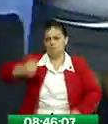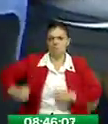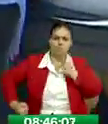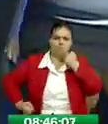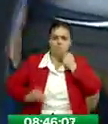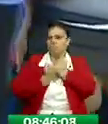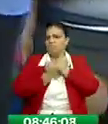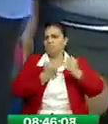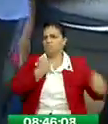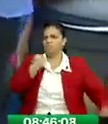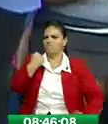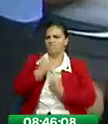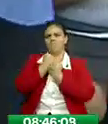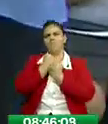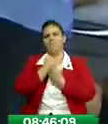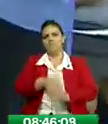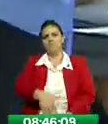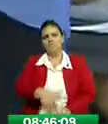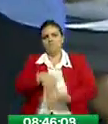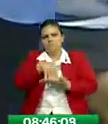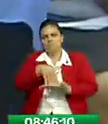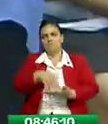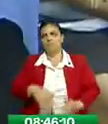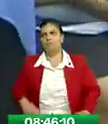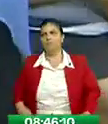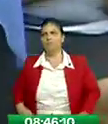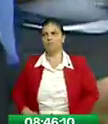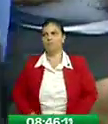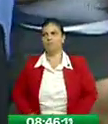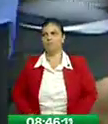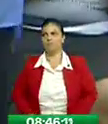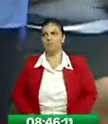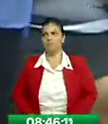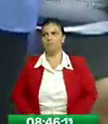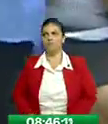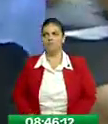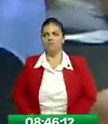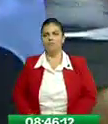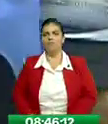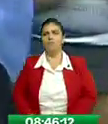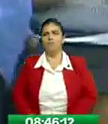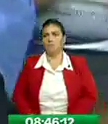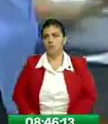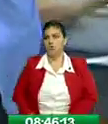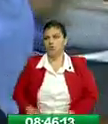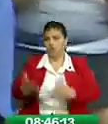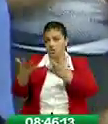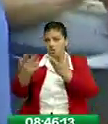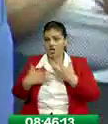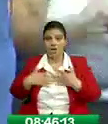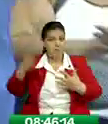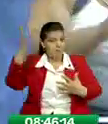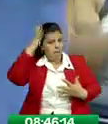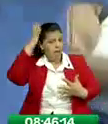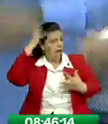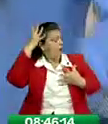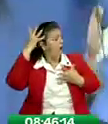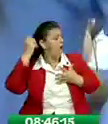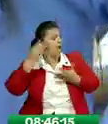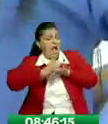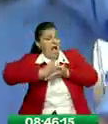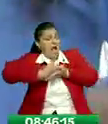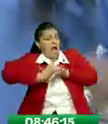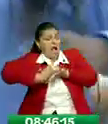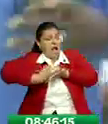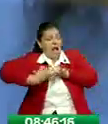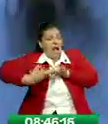la delincuencia! ¿Y si me vas a arrastrar? ¿Y si me vas a arrastrar? Piénsalo dos veces. Si me